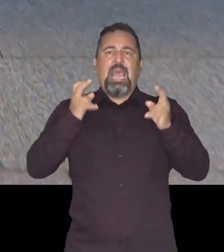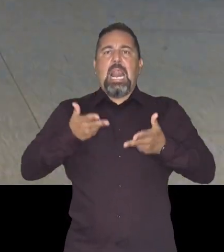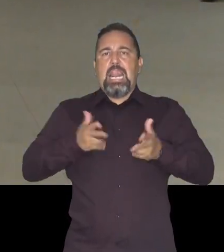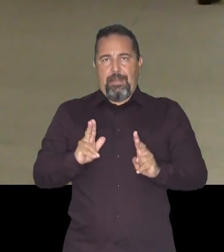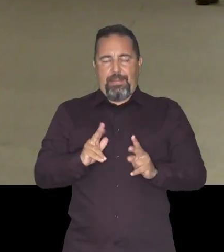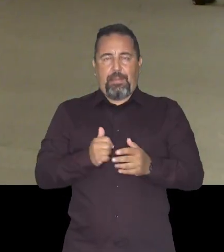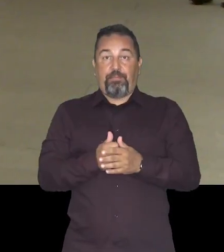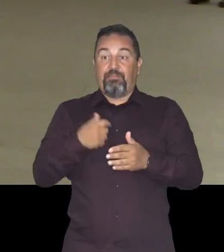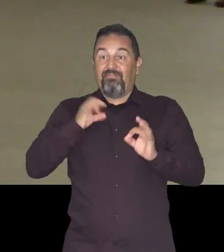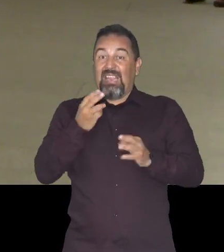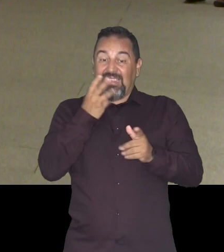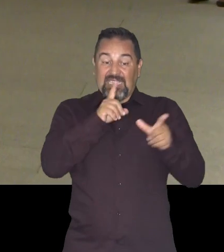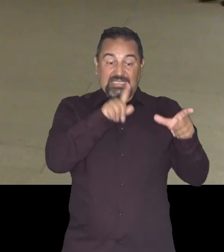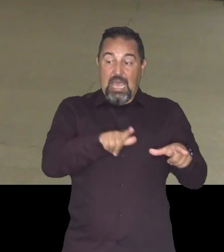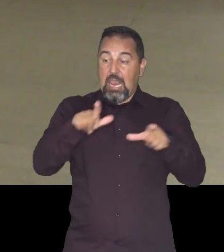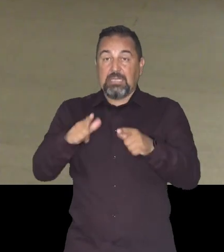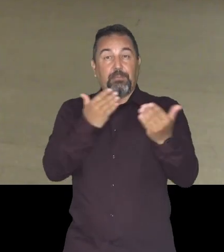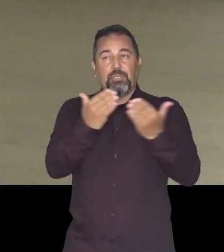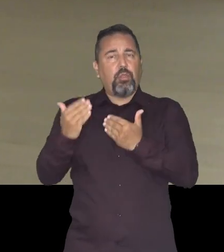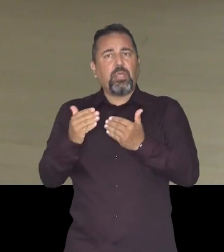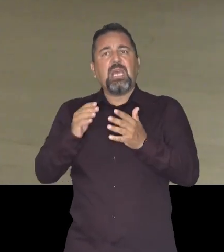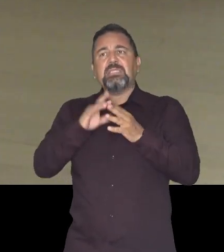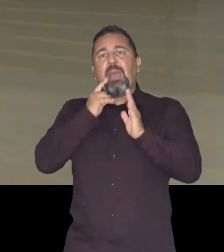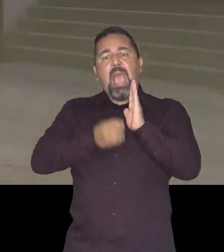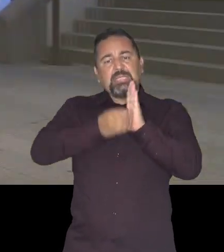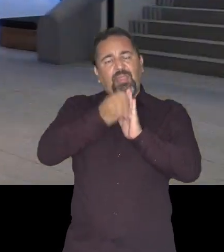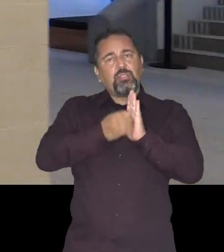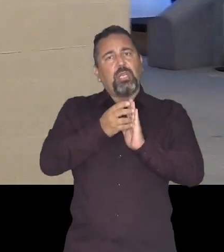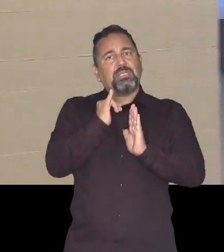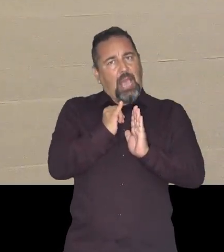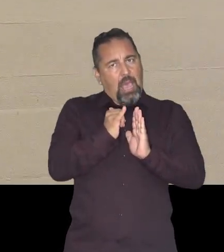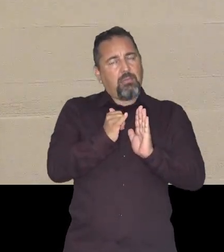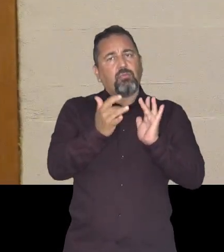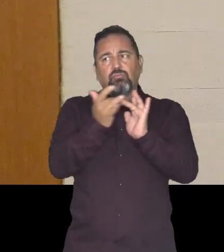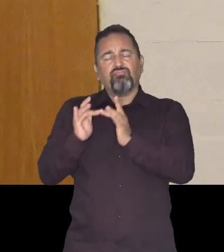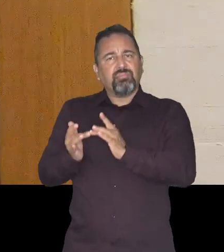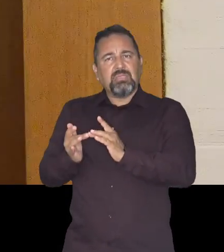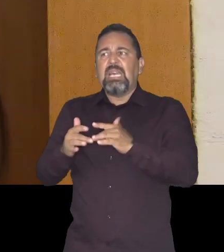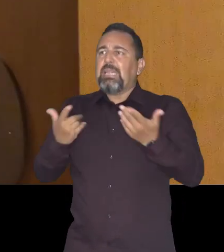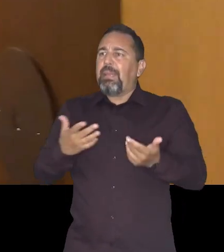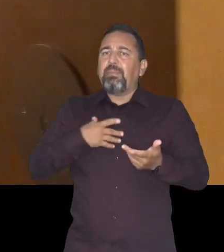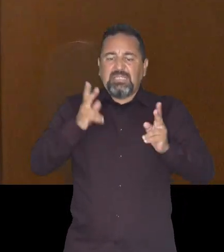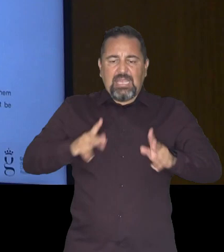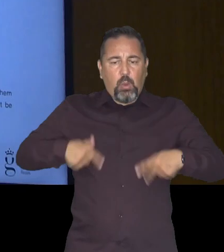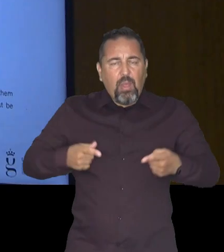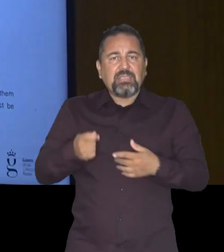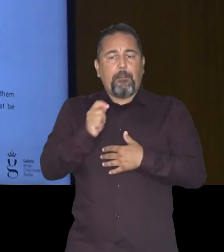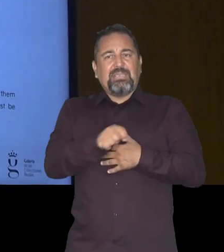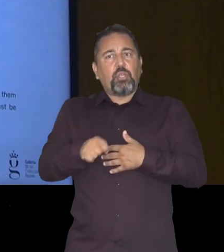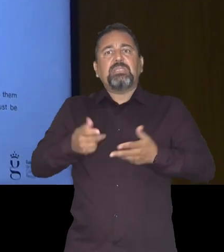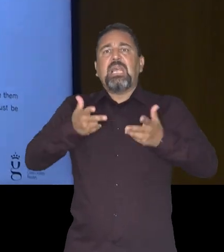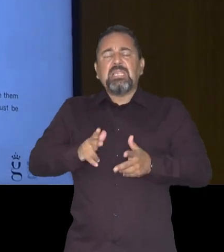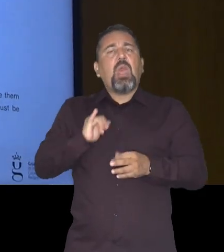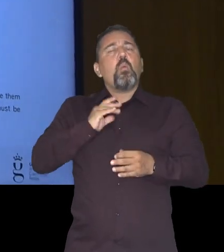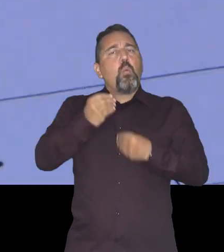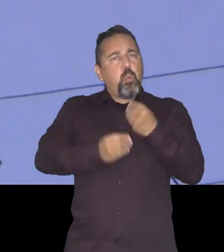obstáculos. El recorrido por las tres salas de exposición se conecta con ascensores, y los visitantes disponen de préstamo de